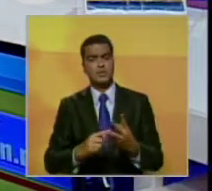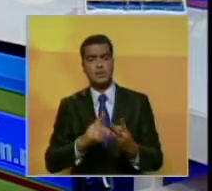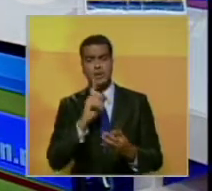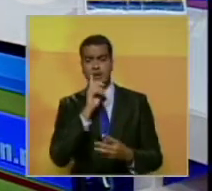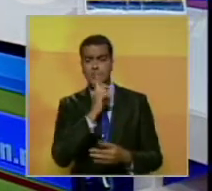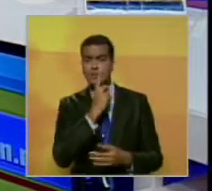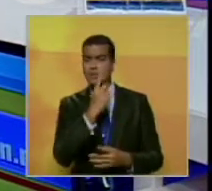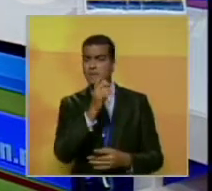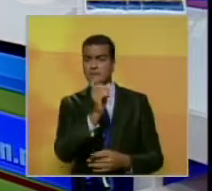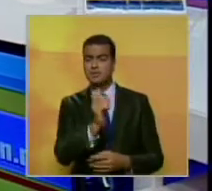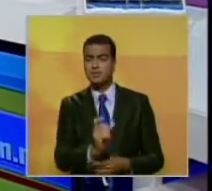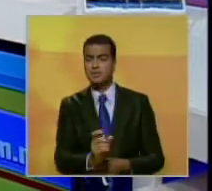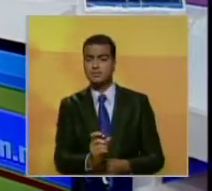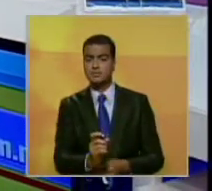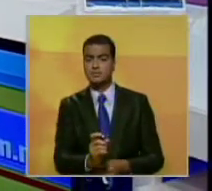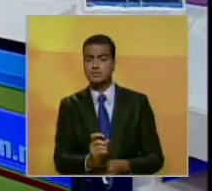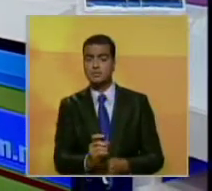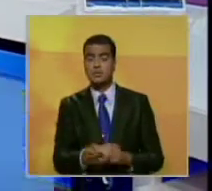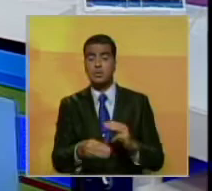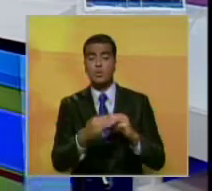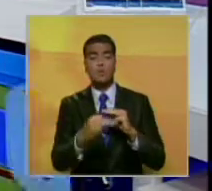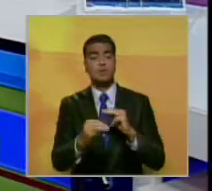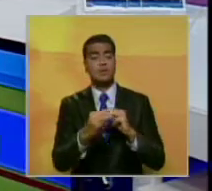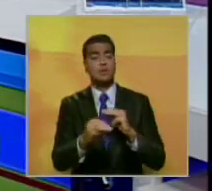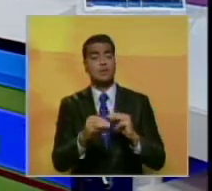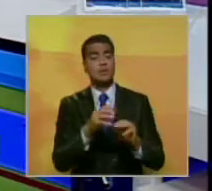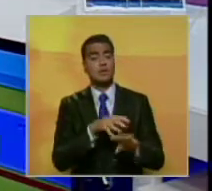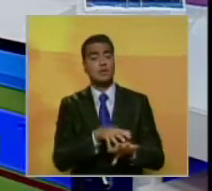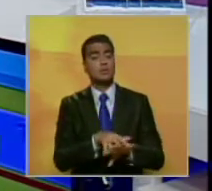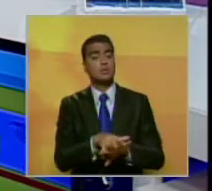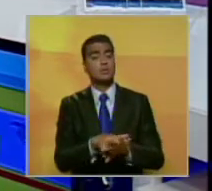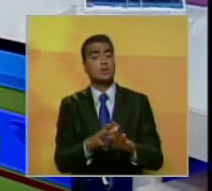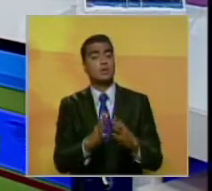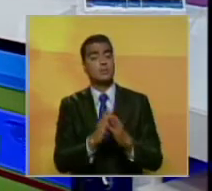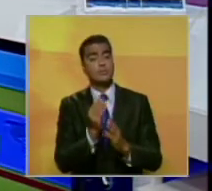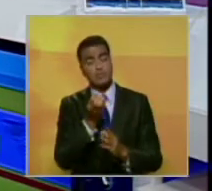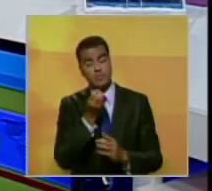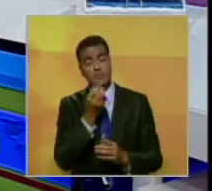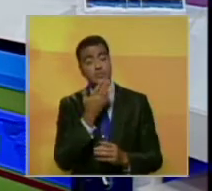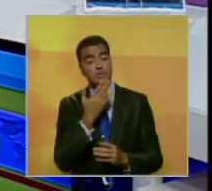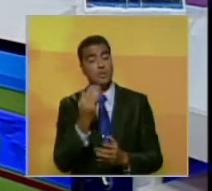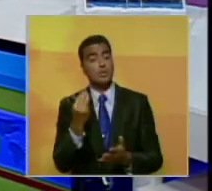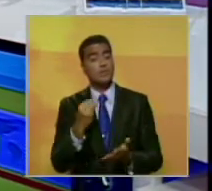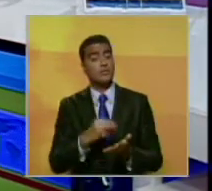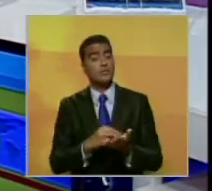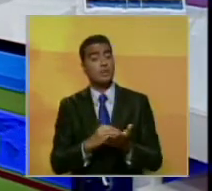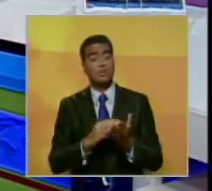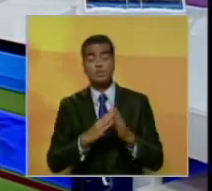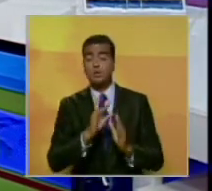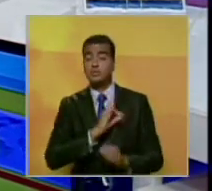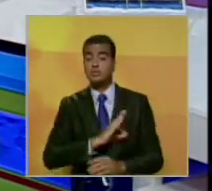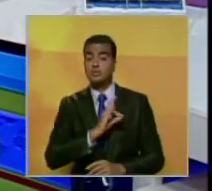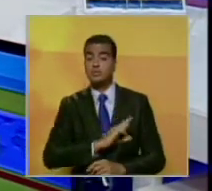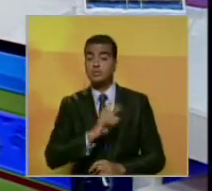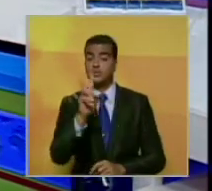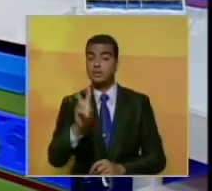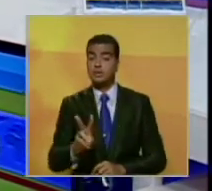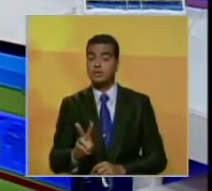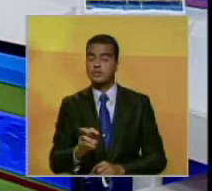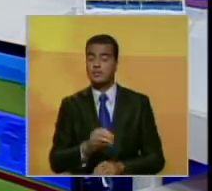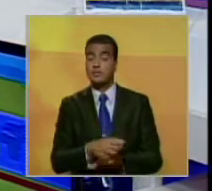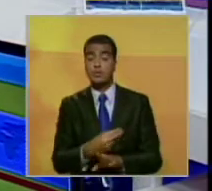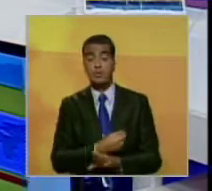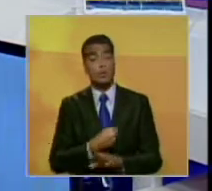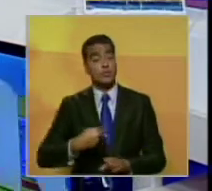apellido de alguien en determinado, sino un mensaje de inclusión muy racional, insisto, a toda la sociedad venezolana, porque nos